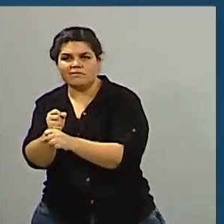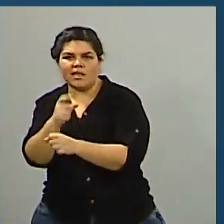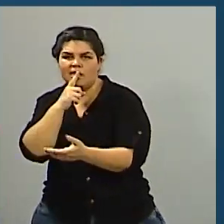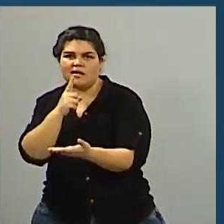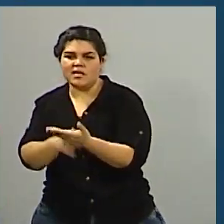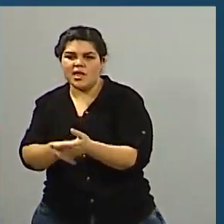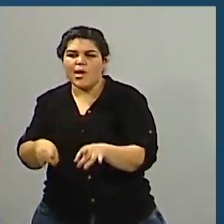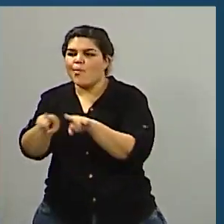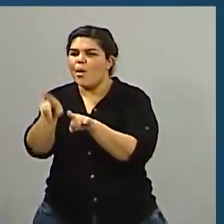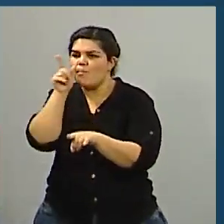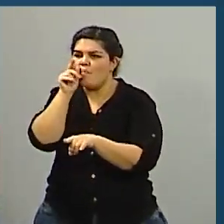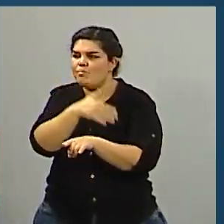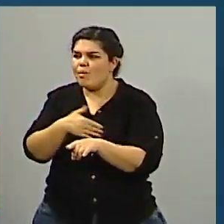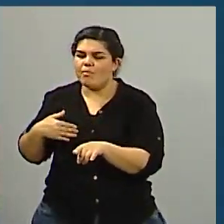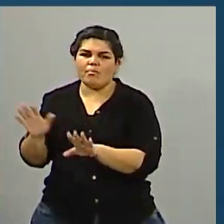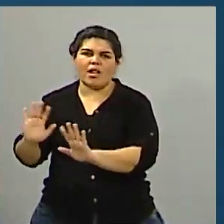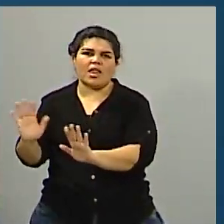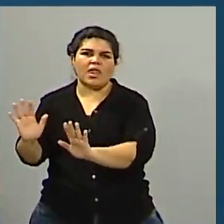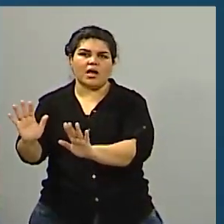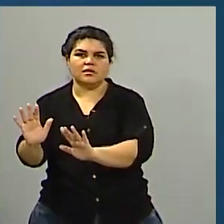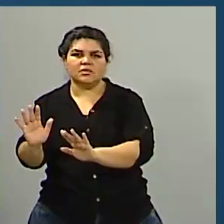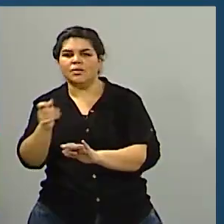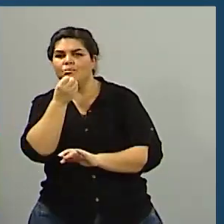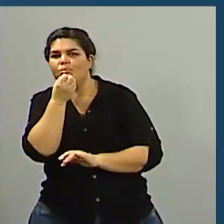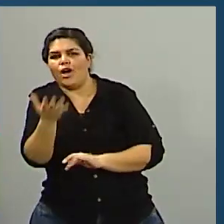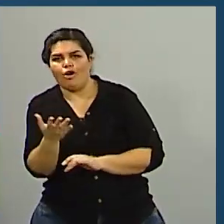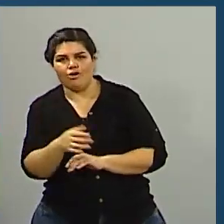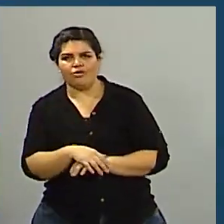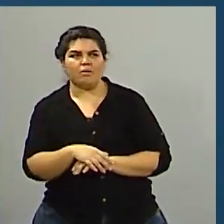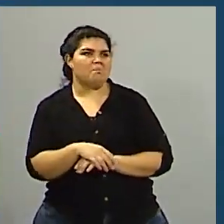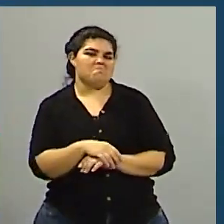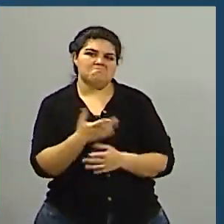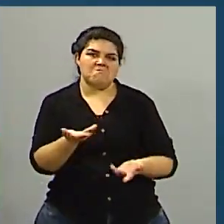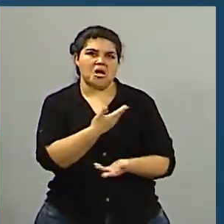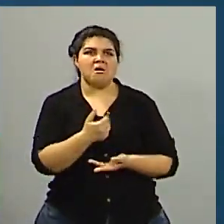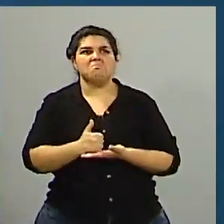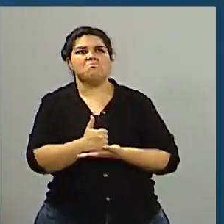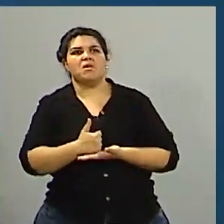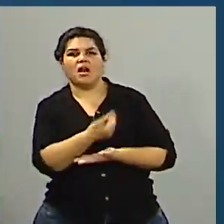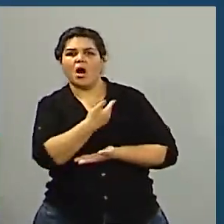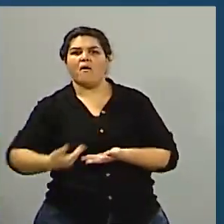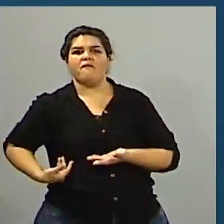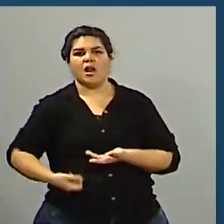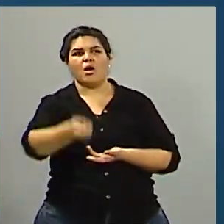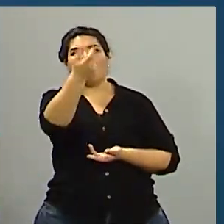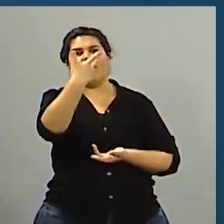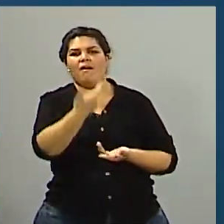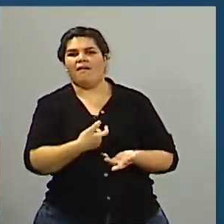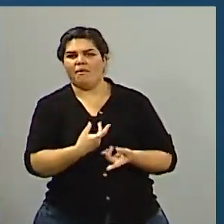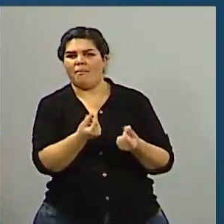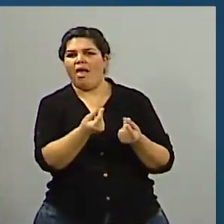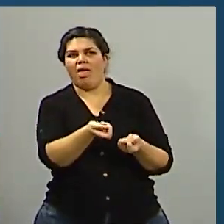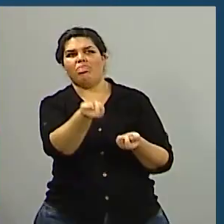plan. Fíjate vos que hoy para poder, el problema que tenés es que la jornada con la gente que vos podés,